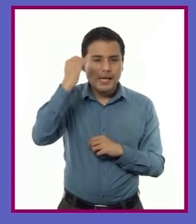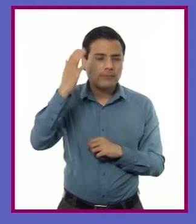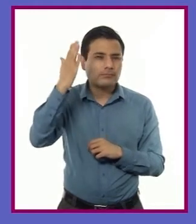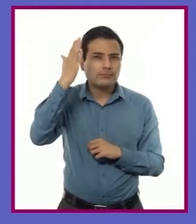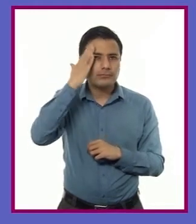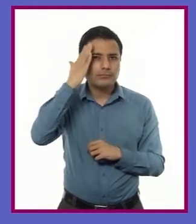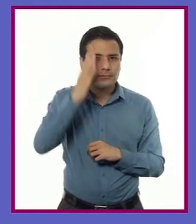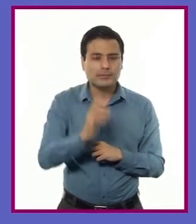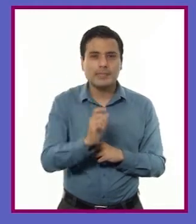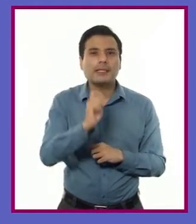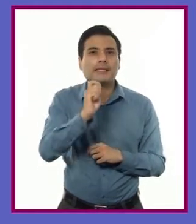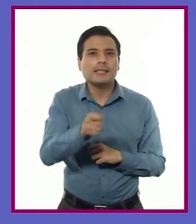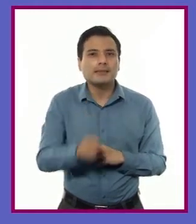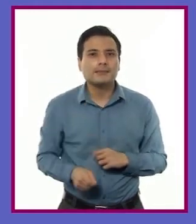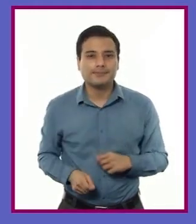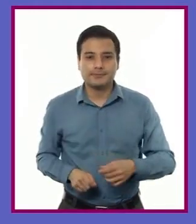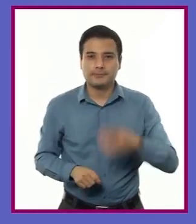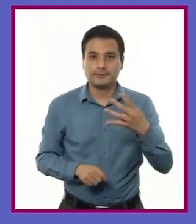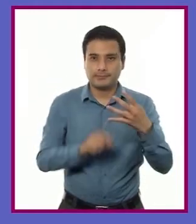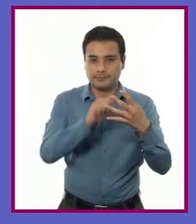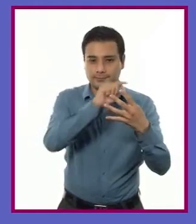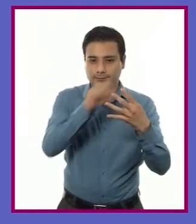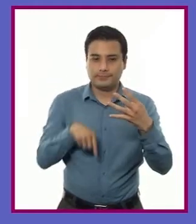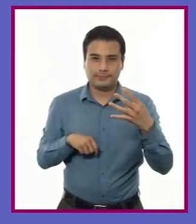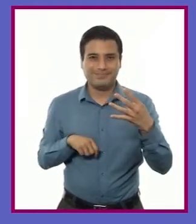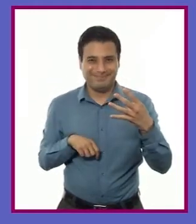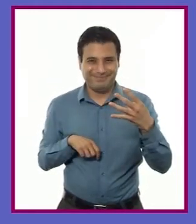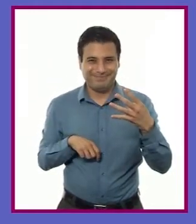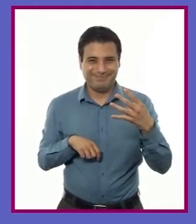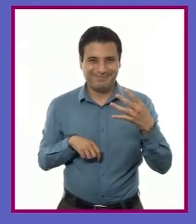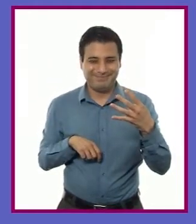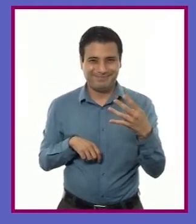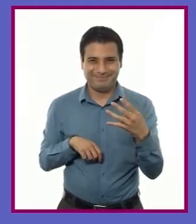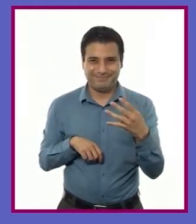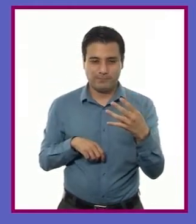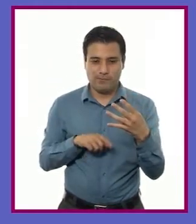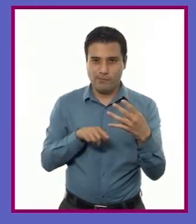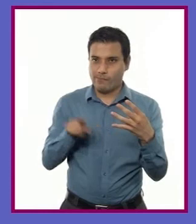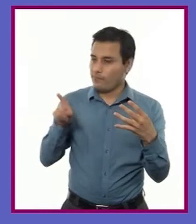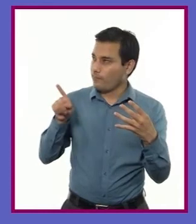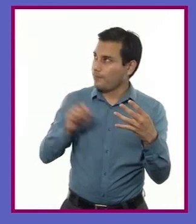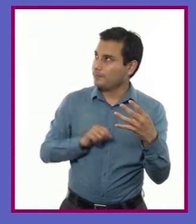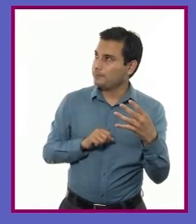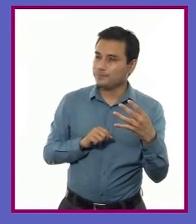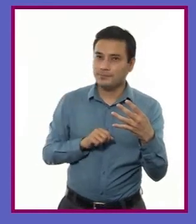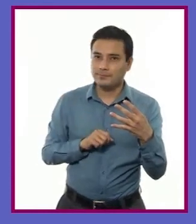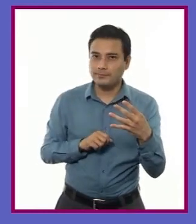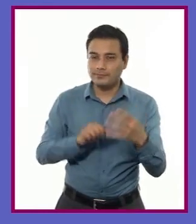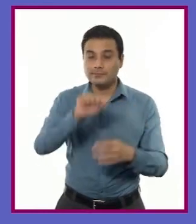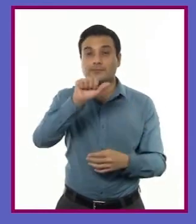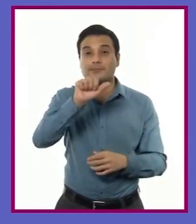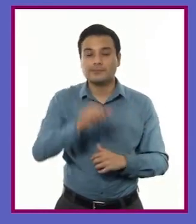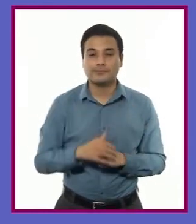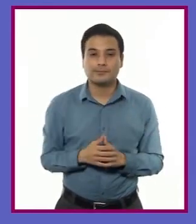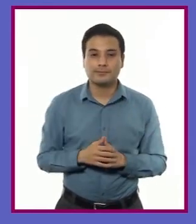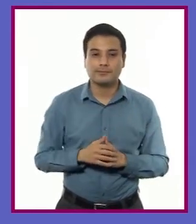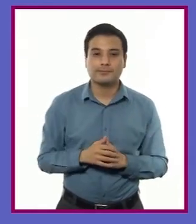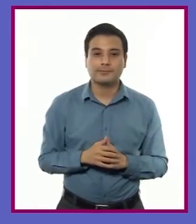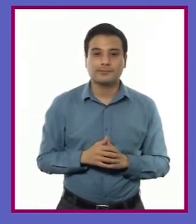Y tenemos 4 opciones, también llamadas distractores, marcadas por inciso. Inciso A,